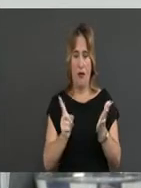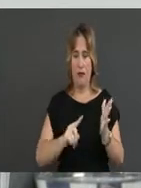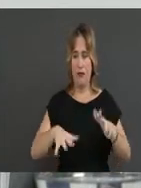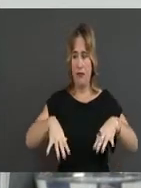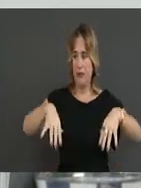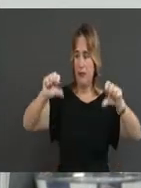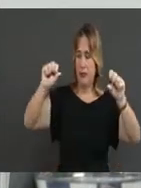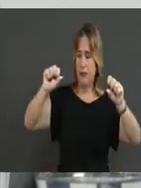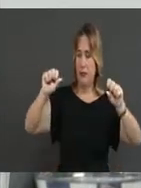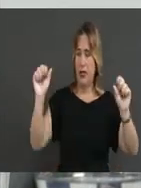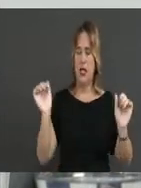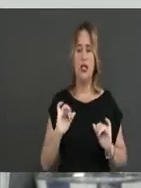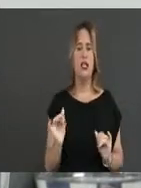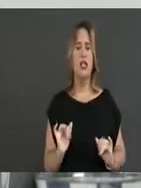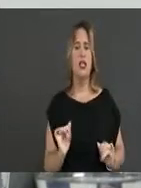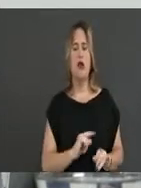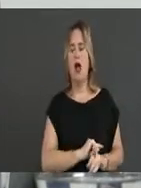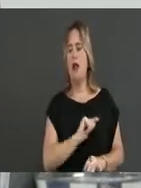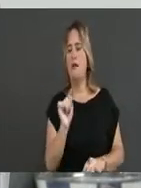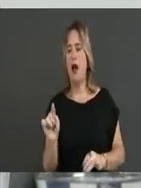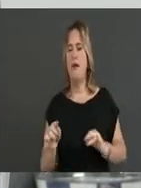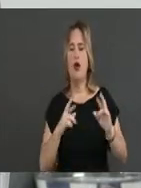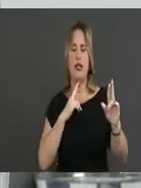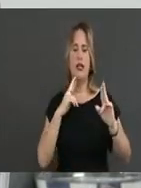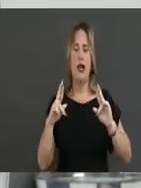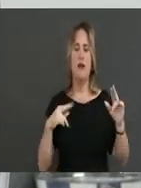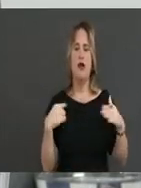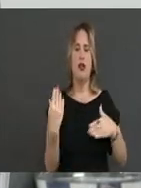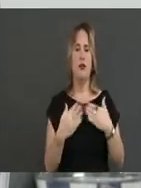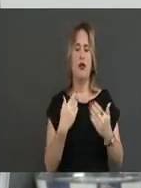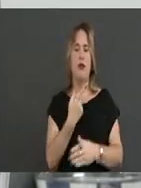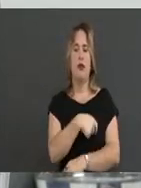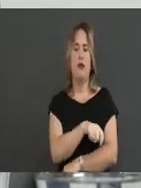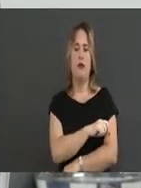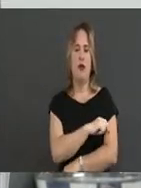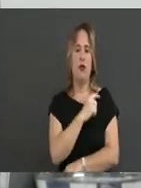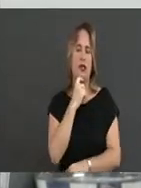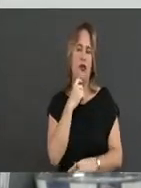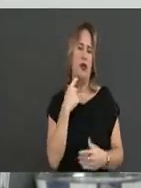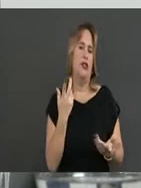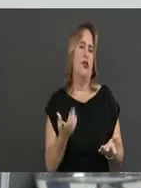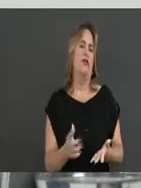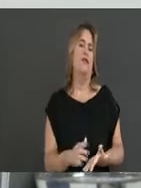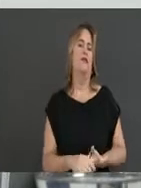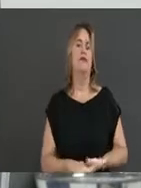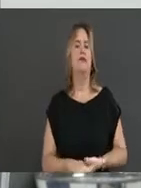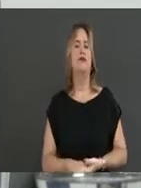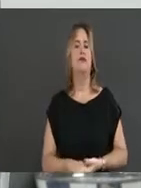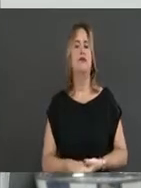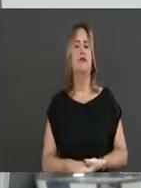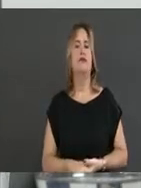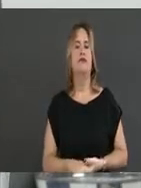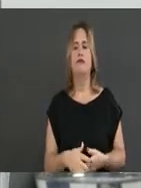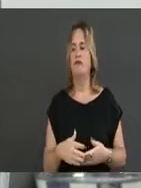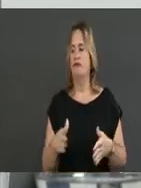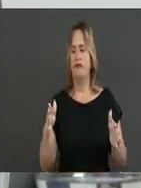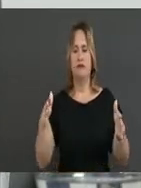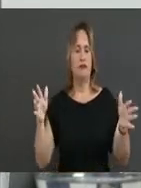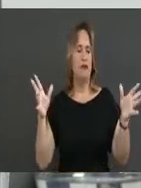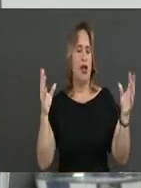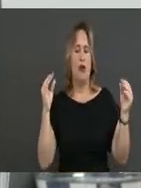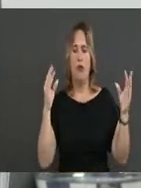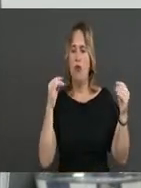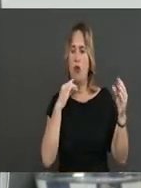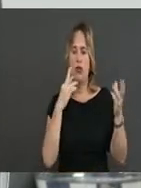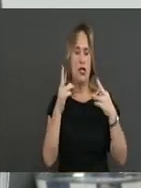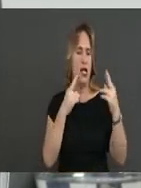cómo vamos dándole respuesta a la población. Entonces, bueno, se abren muchas